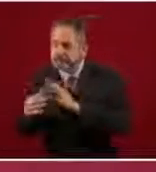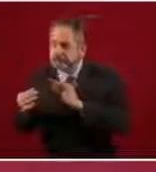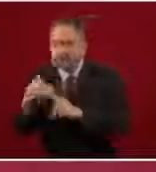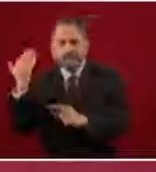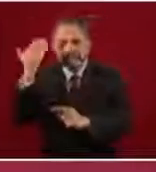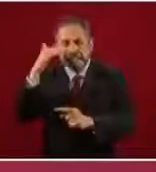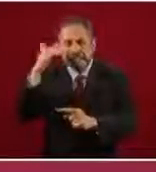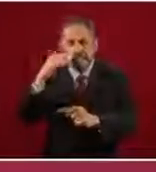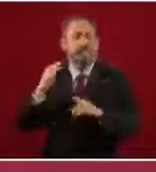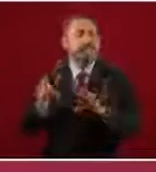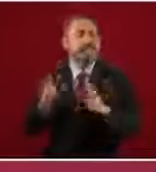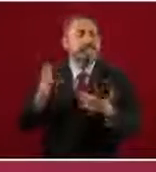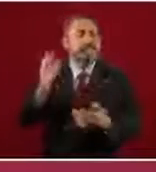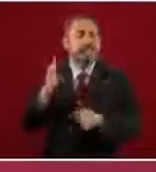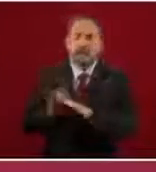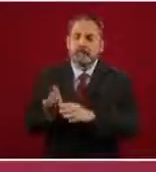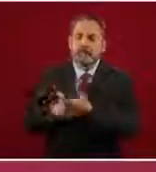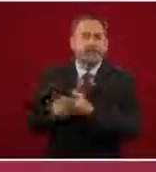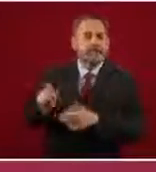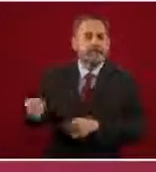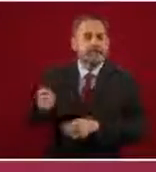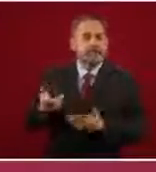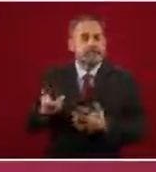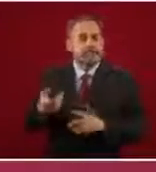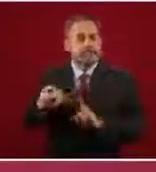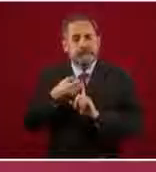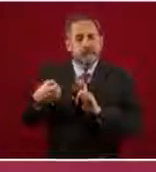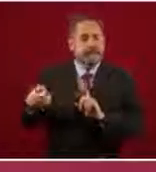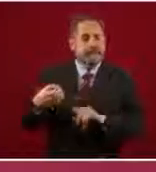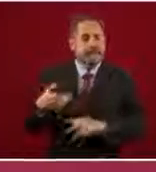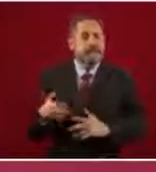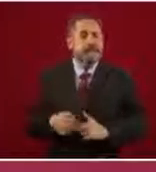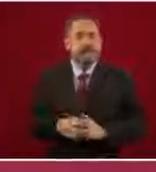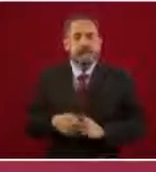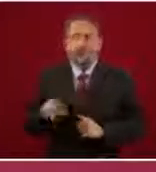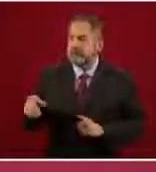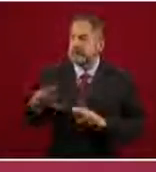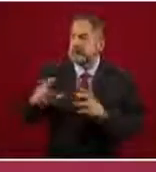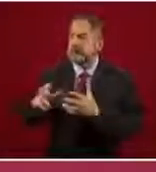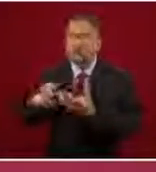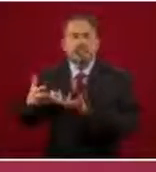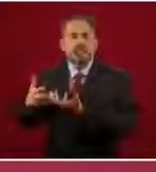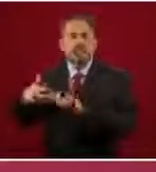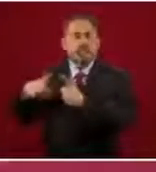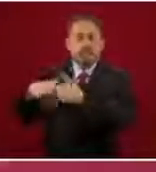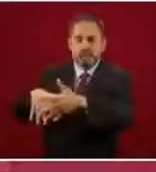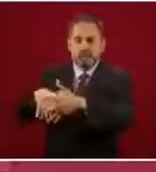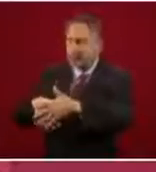cómo se organizan estas caravanas.